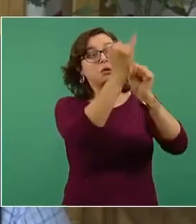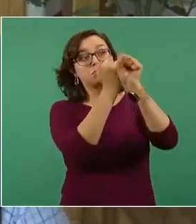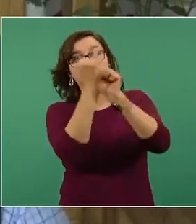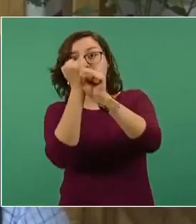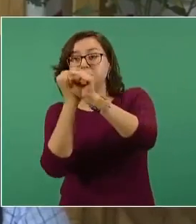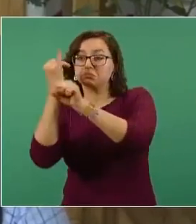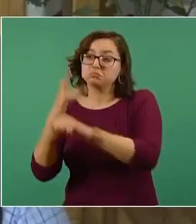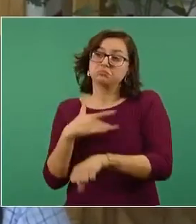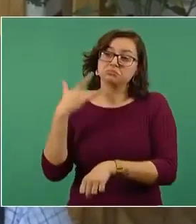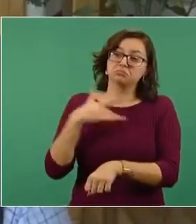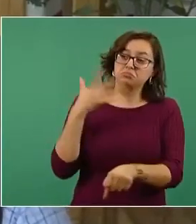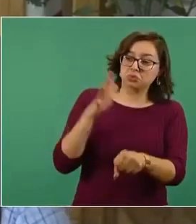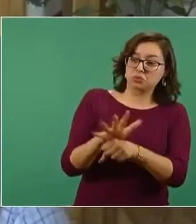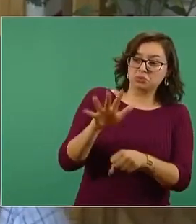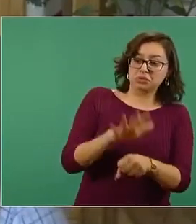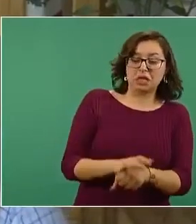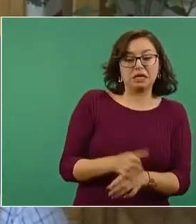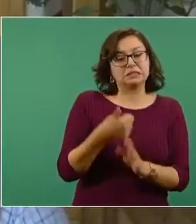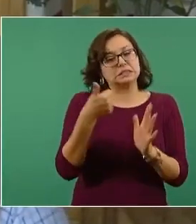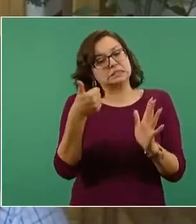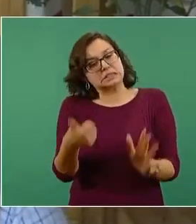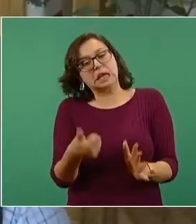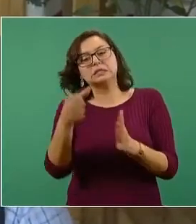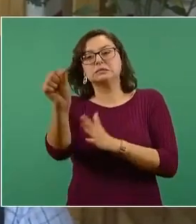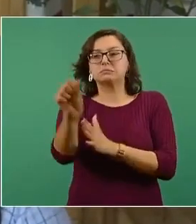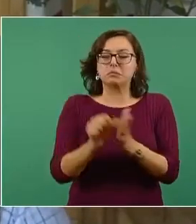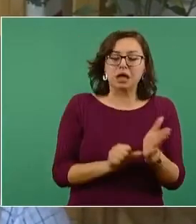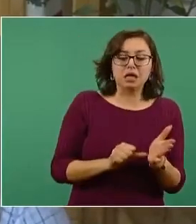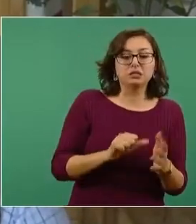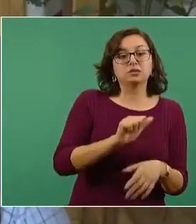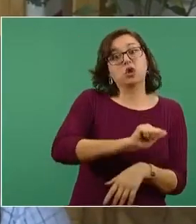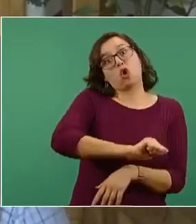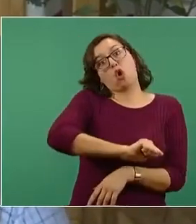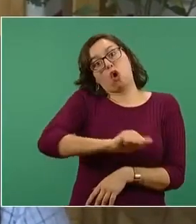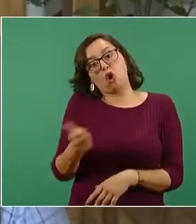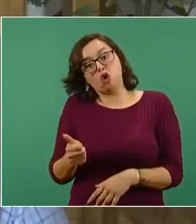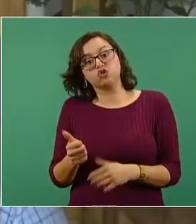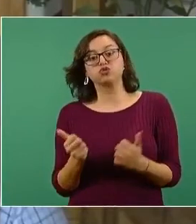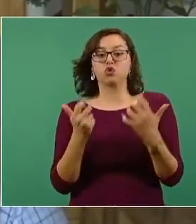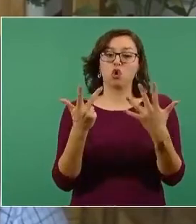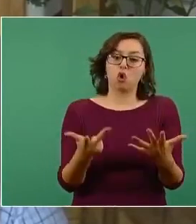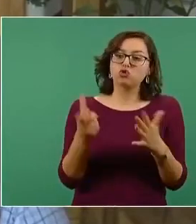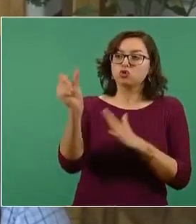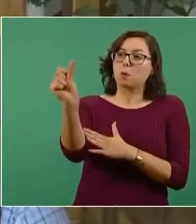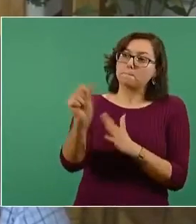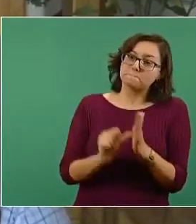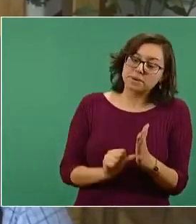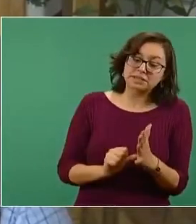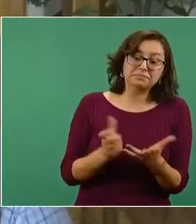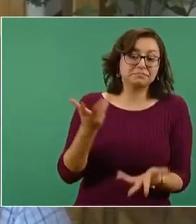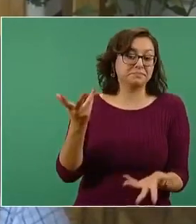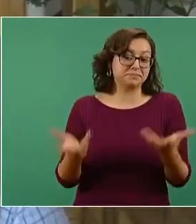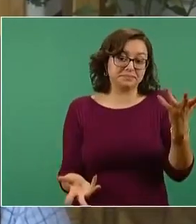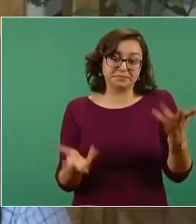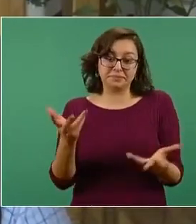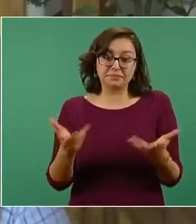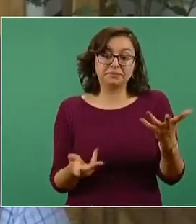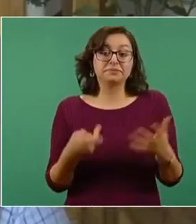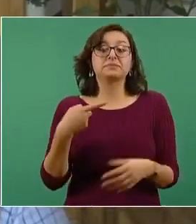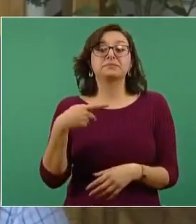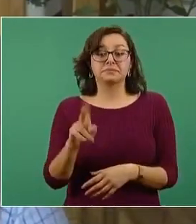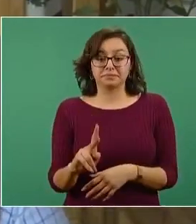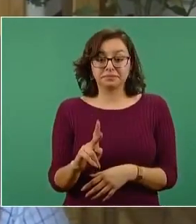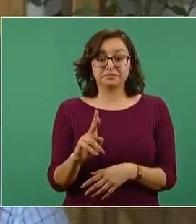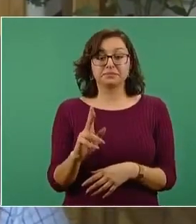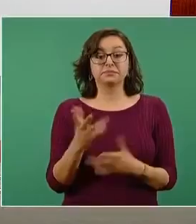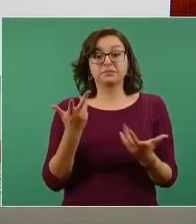dura 6 meses. Hay algunos otros estudios que ya han dado una extensión de hasta 8 meses. Sin embargo, hubiera